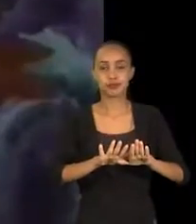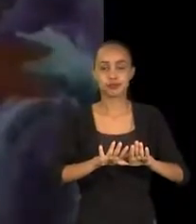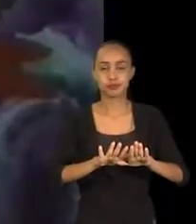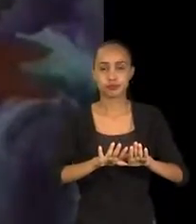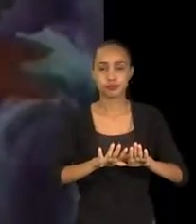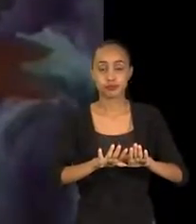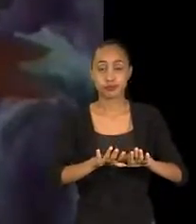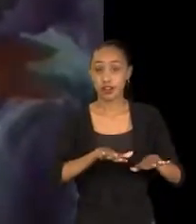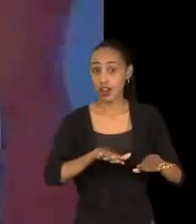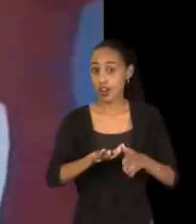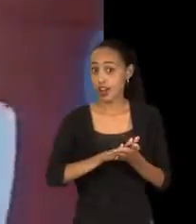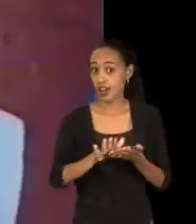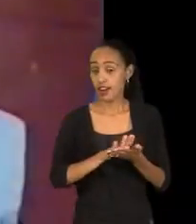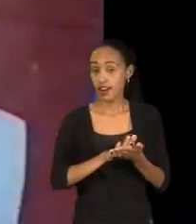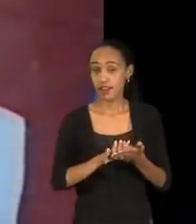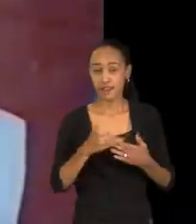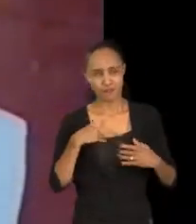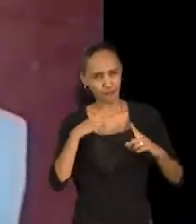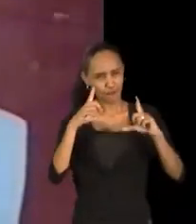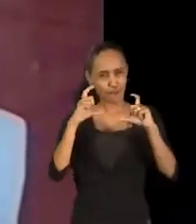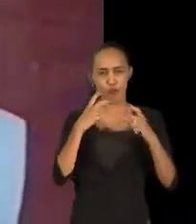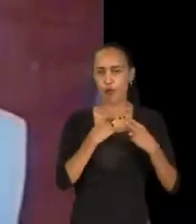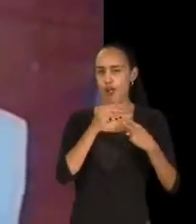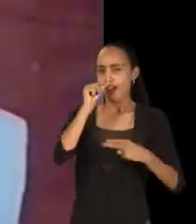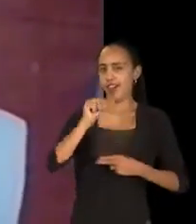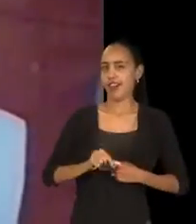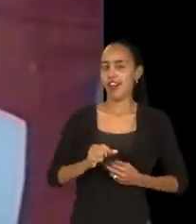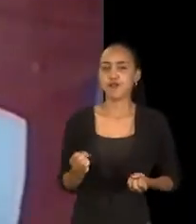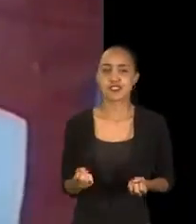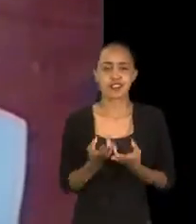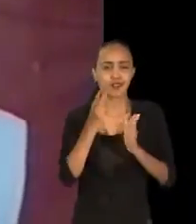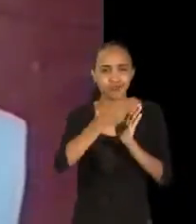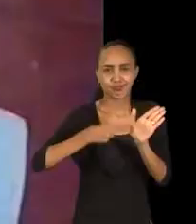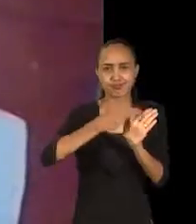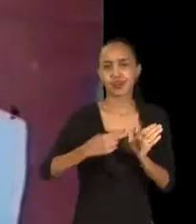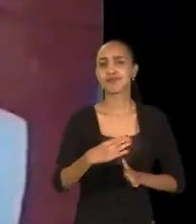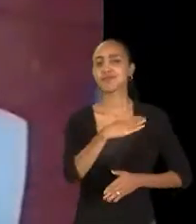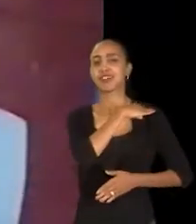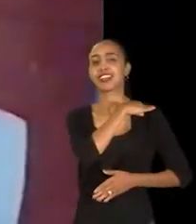Quieto, no se mueva. Una foto para el héroe que salvará el tren militar.